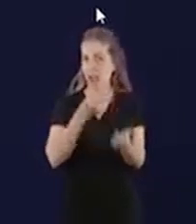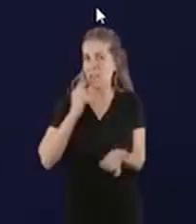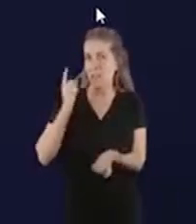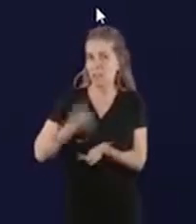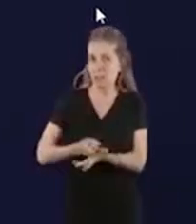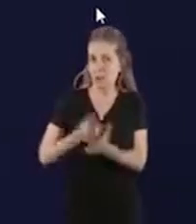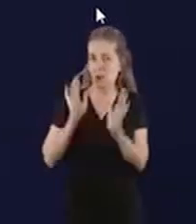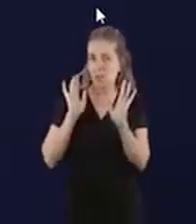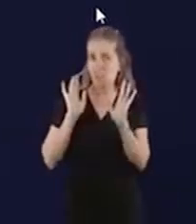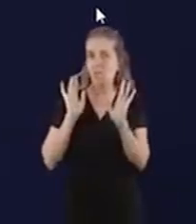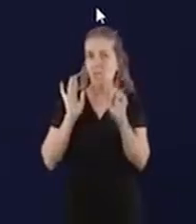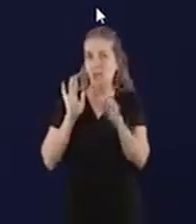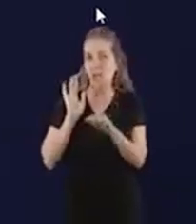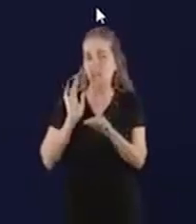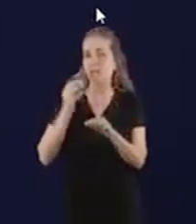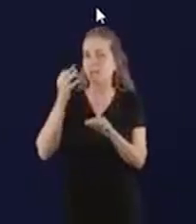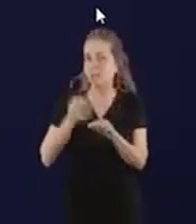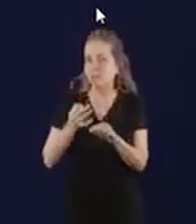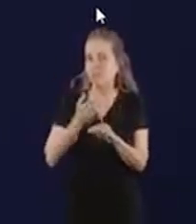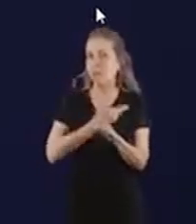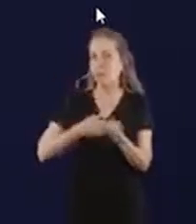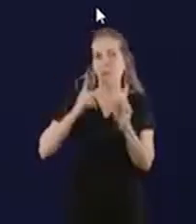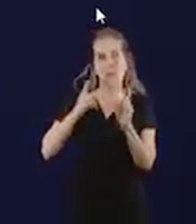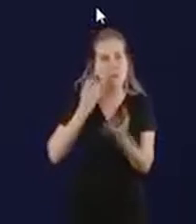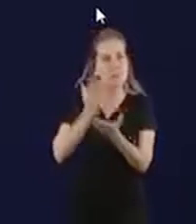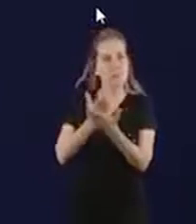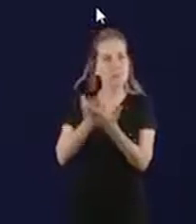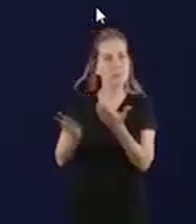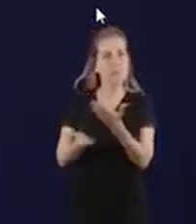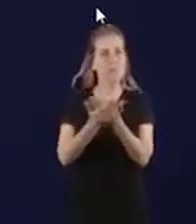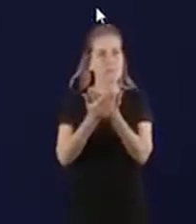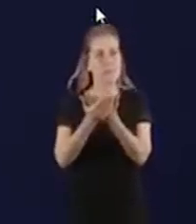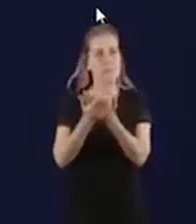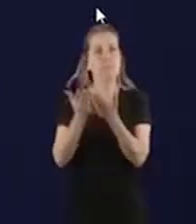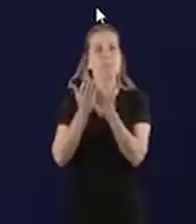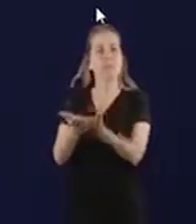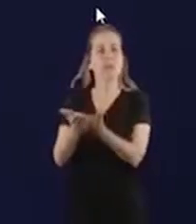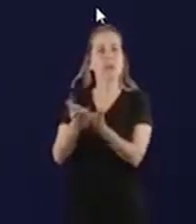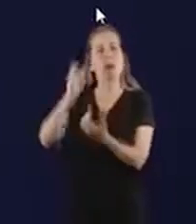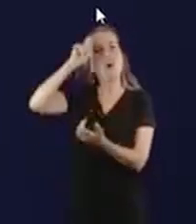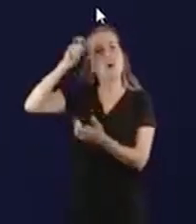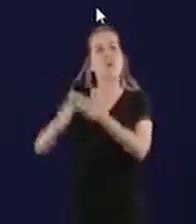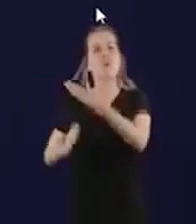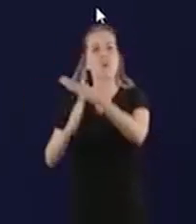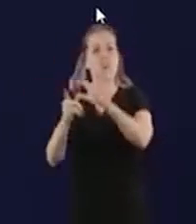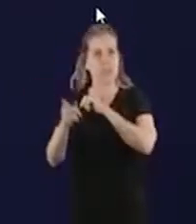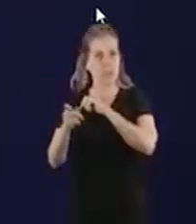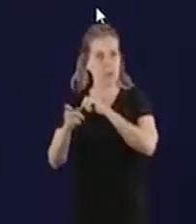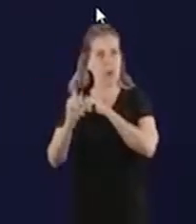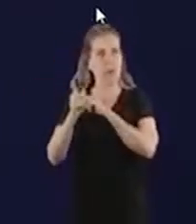Por supuesto que se apelará habrá un recurso extraordinario ante la Corte Suprema de Justicia y además se pedirá la